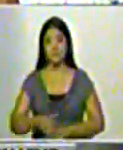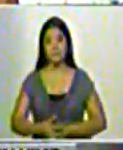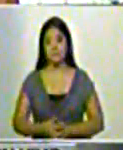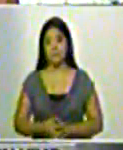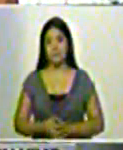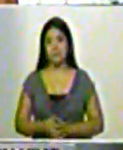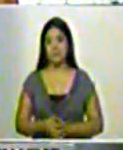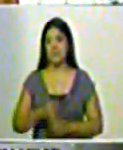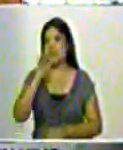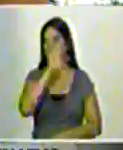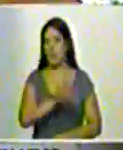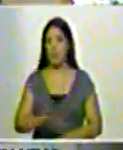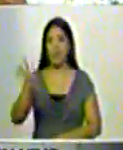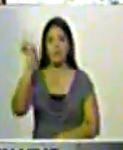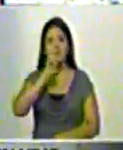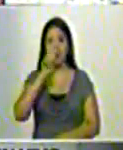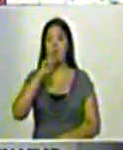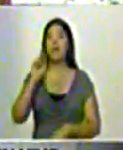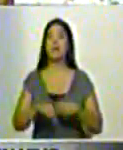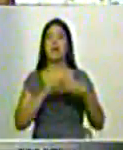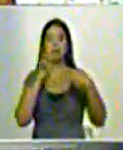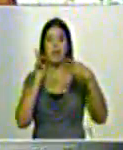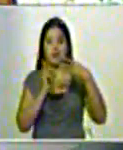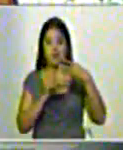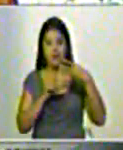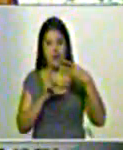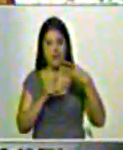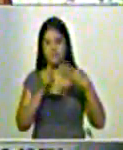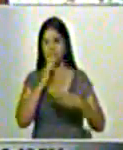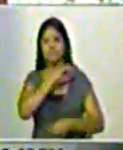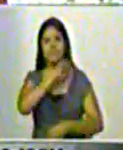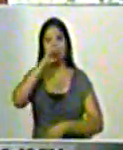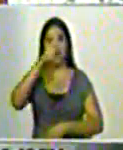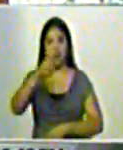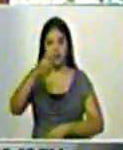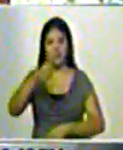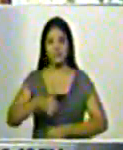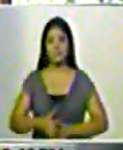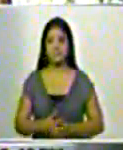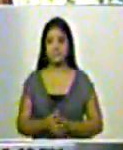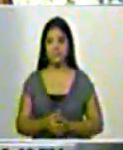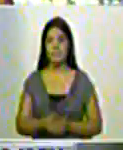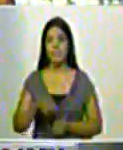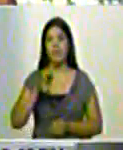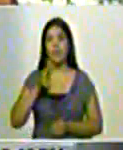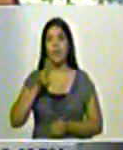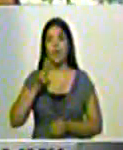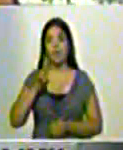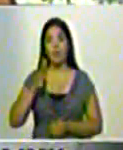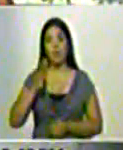toda Venezuela. Y luego fuimos al tercer anillo, que son los jefes y las jefas de UVCHE, que son